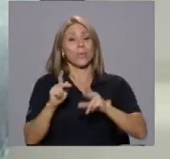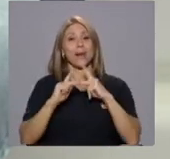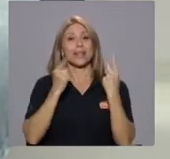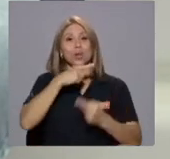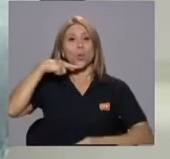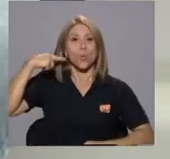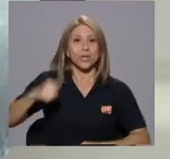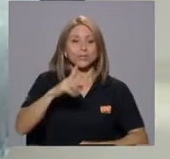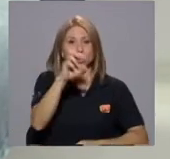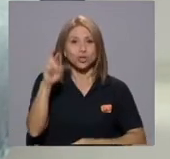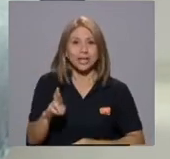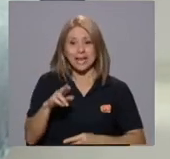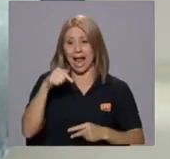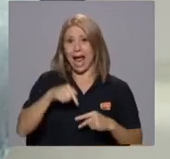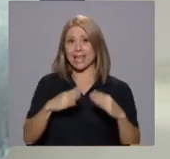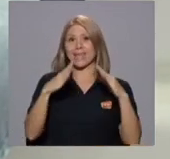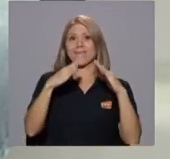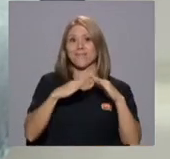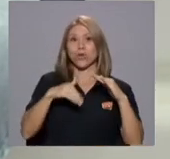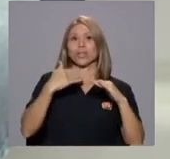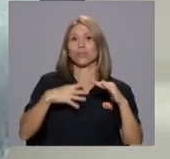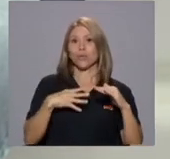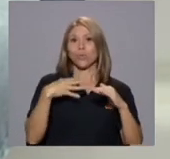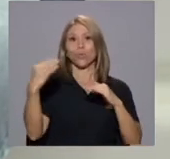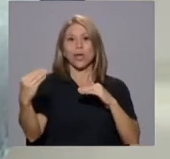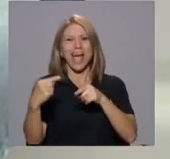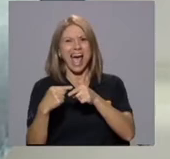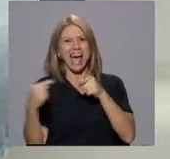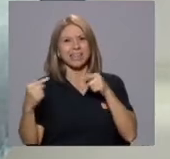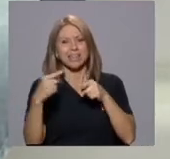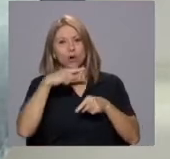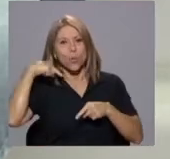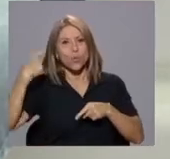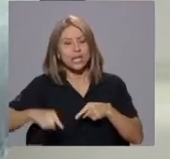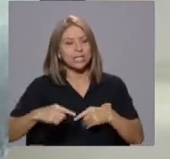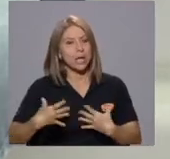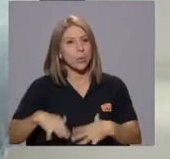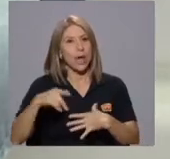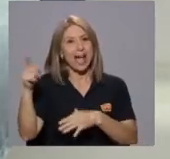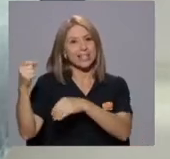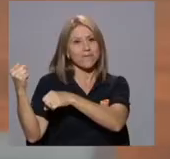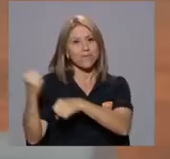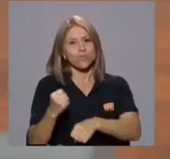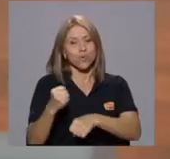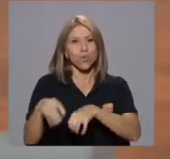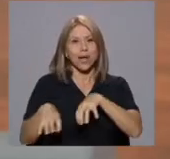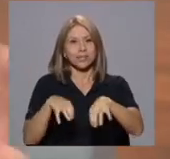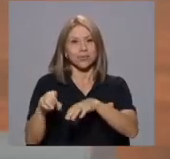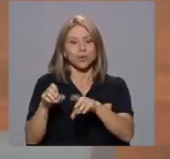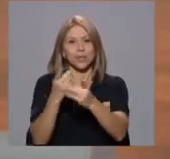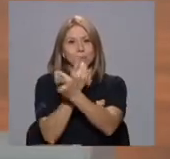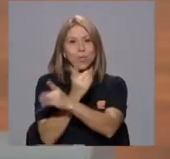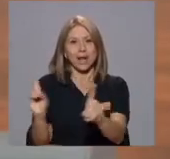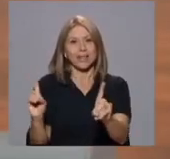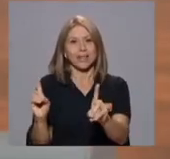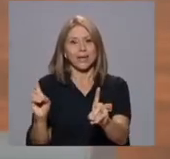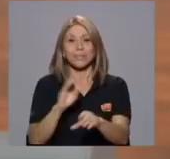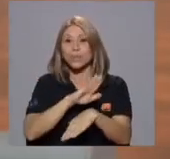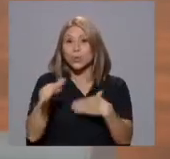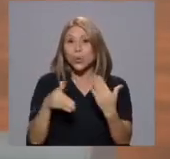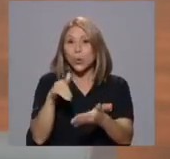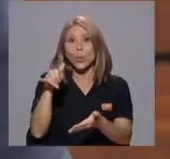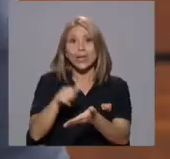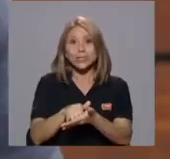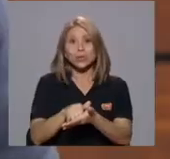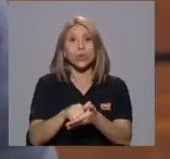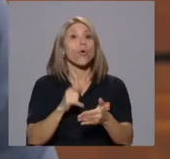Costa Rica mucho tiempo, y de aquí salió para ser un anticomunista feroz y allá fundó Acción Democrática. Todo eso. Fue muy